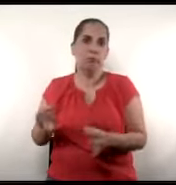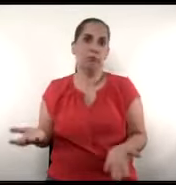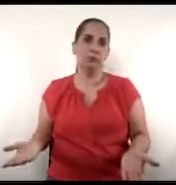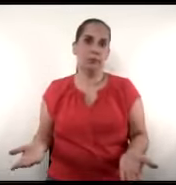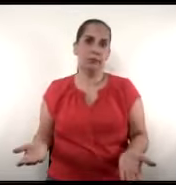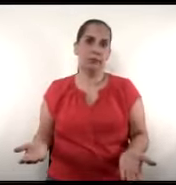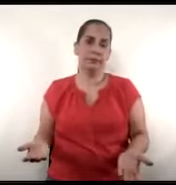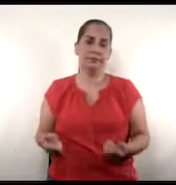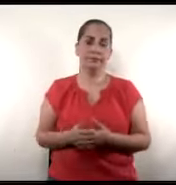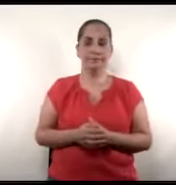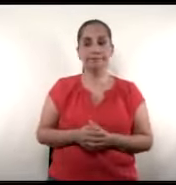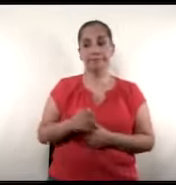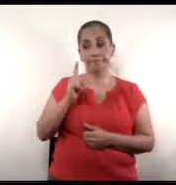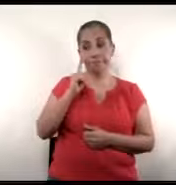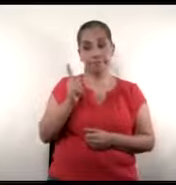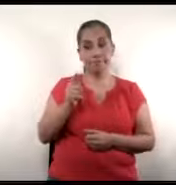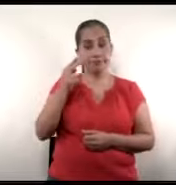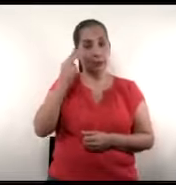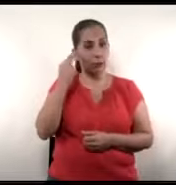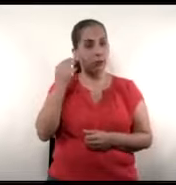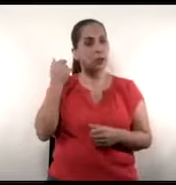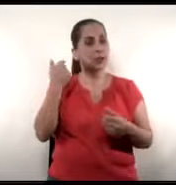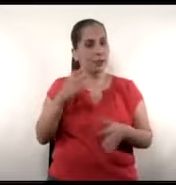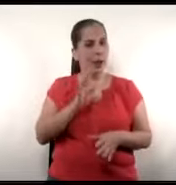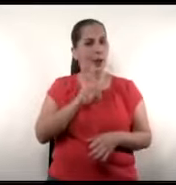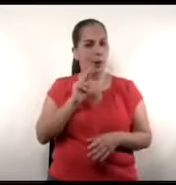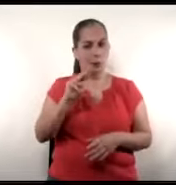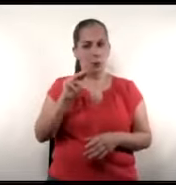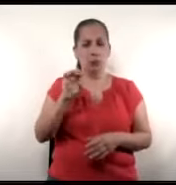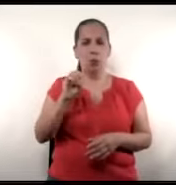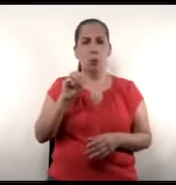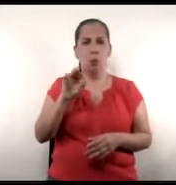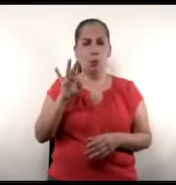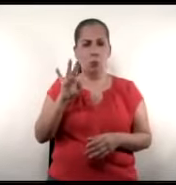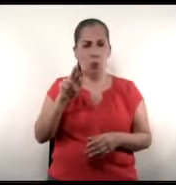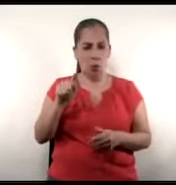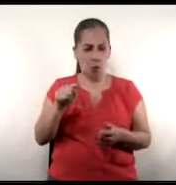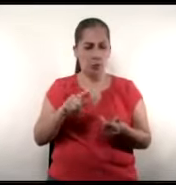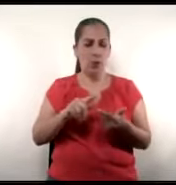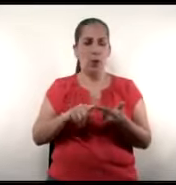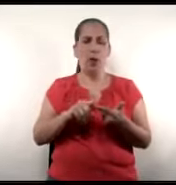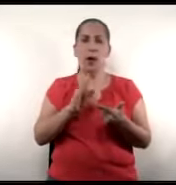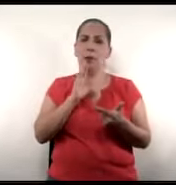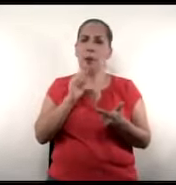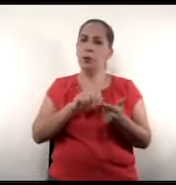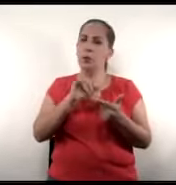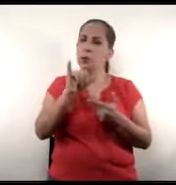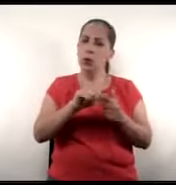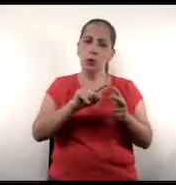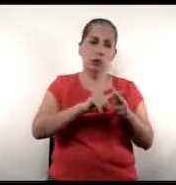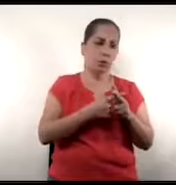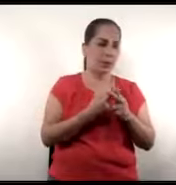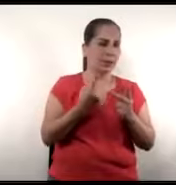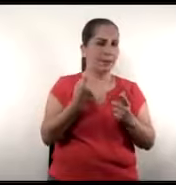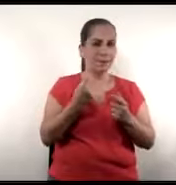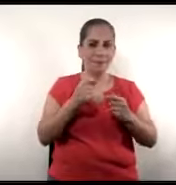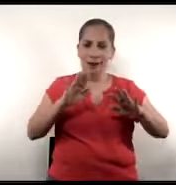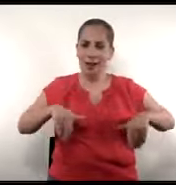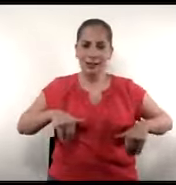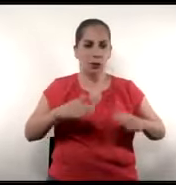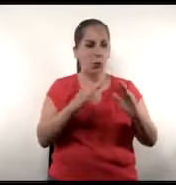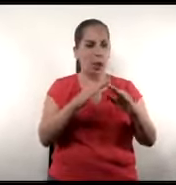Henry, usted tiene, hemos hablado del MOP, hemos hablado de proyectos que se inician sin tener los terrenos expropiados.